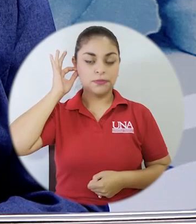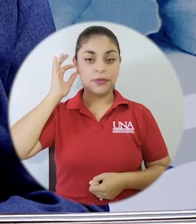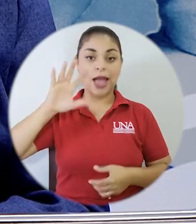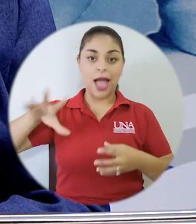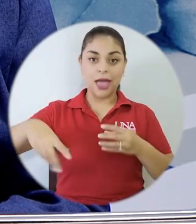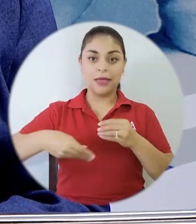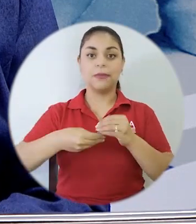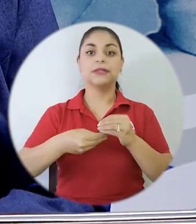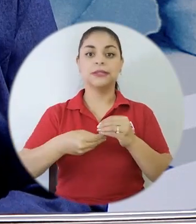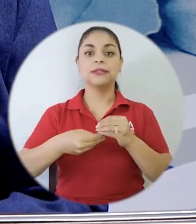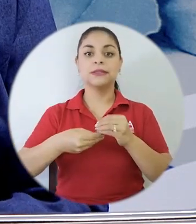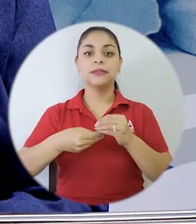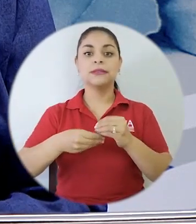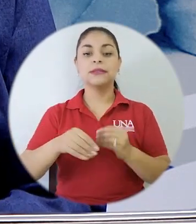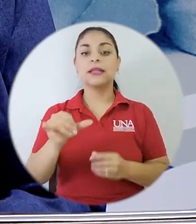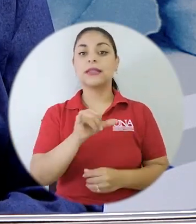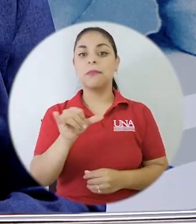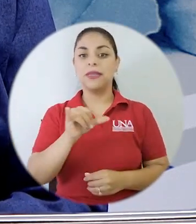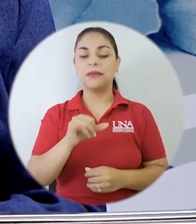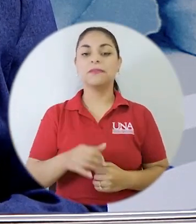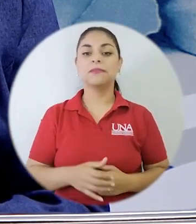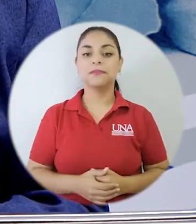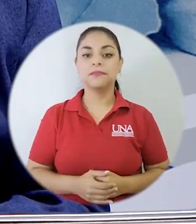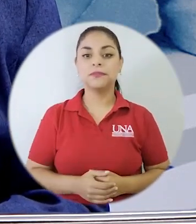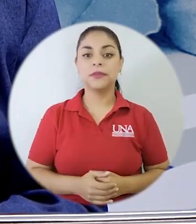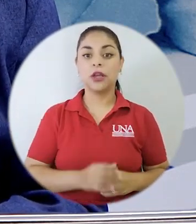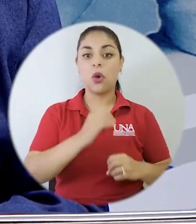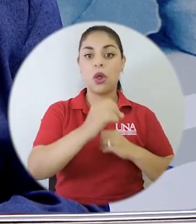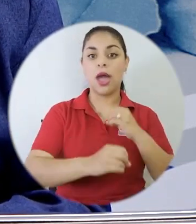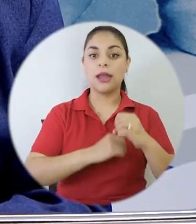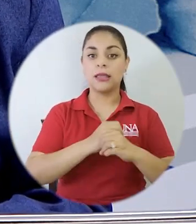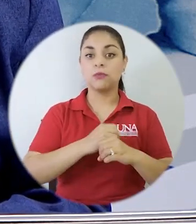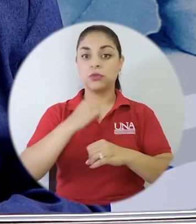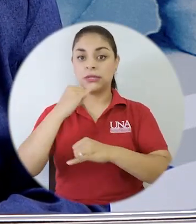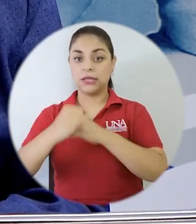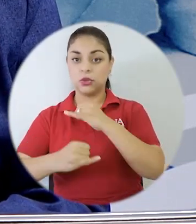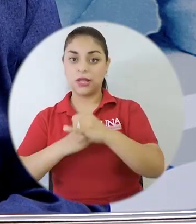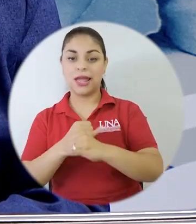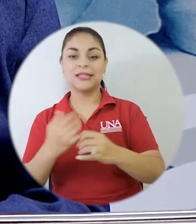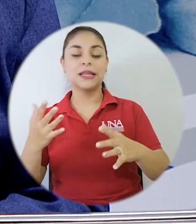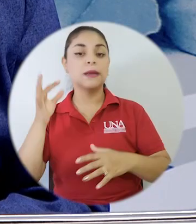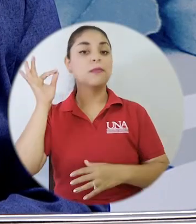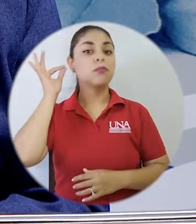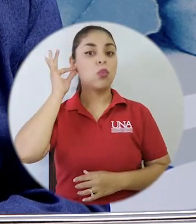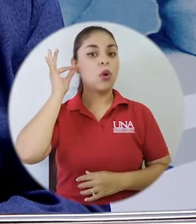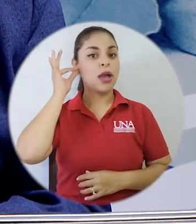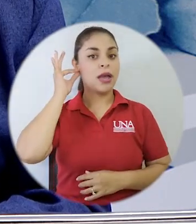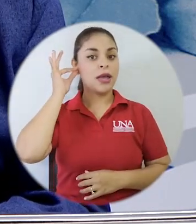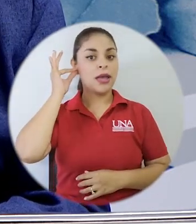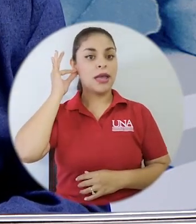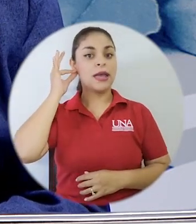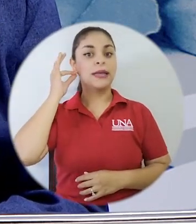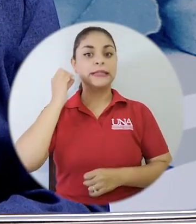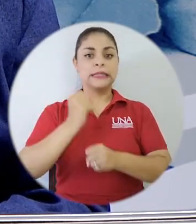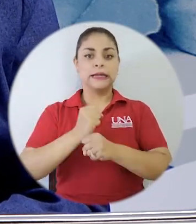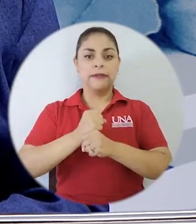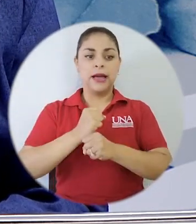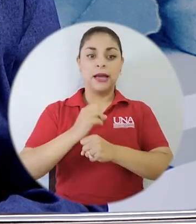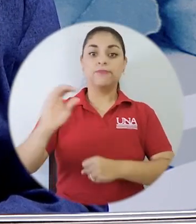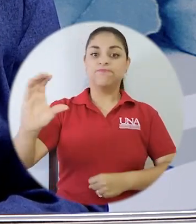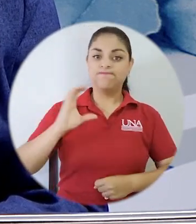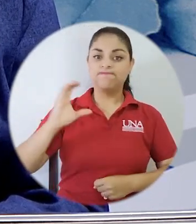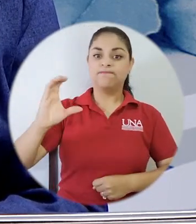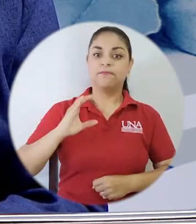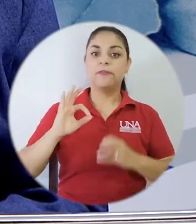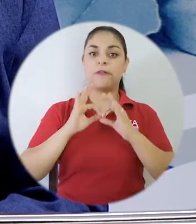mujer, que además está demostrado también, ¿verdad?, por organismos internacionales, que cuando la mujer es la que gestiona el